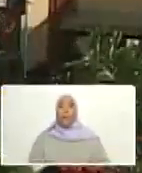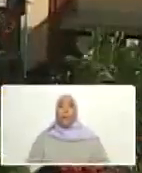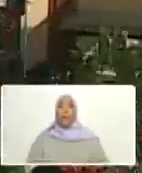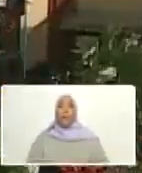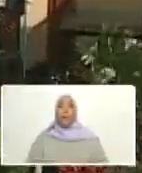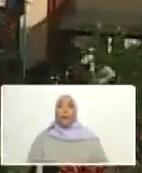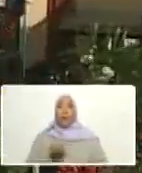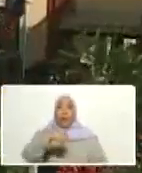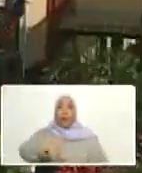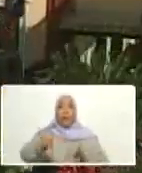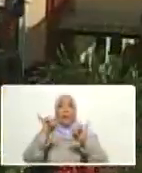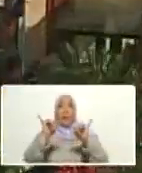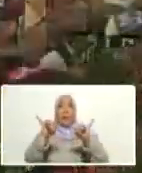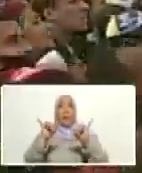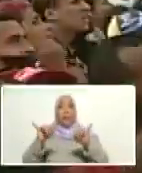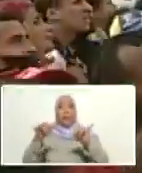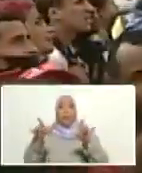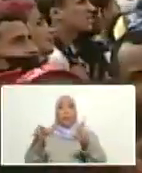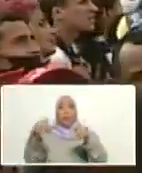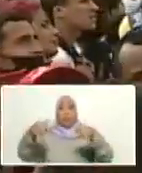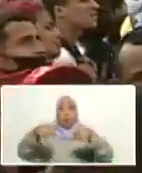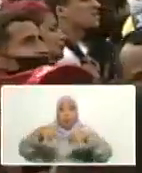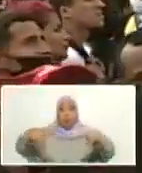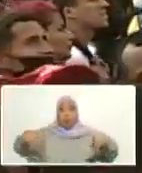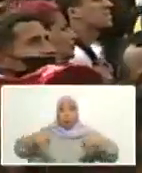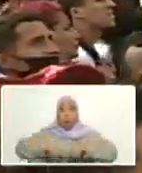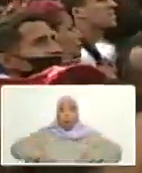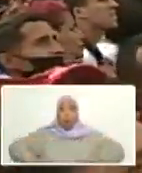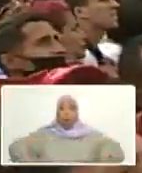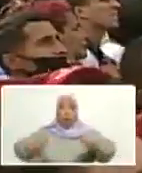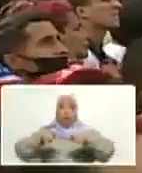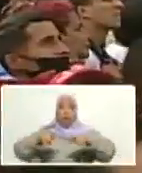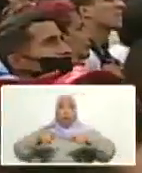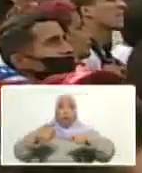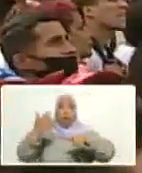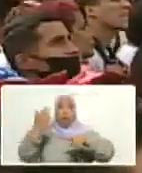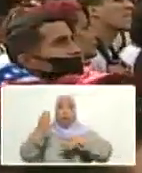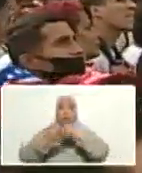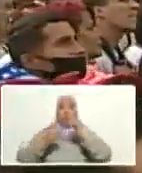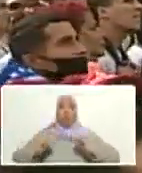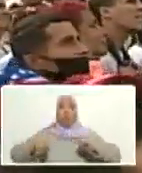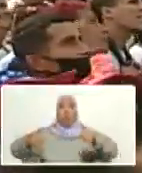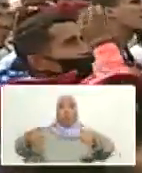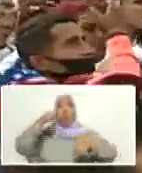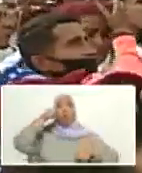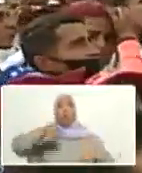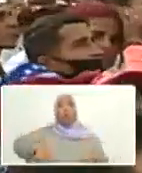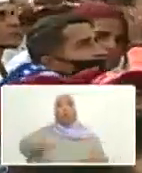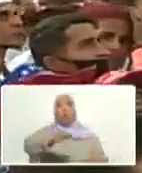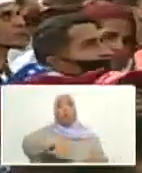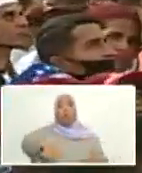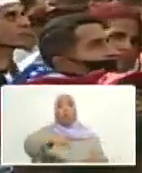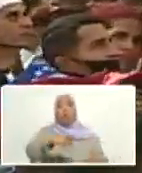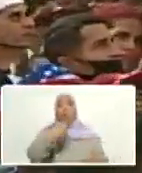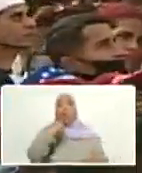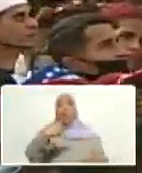Y aquí mismo, en este balcón, el balcón de Chávez, el balcón del pueblo, le